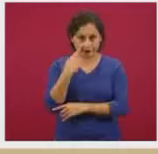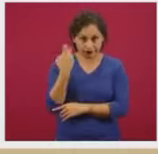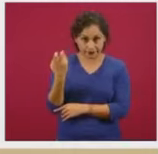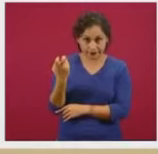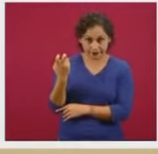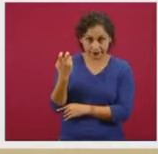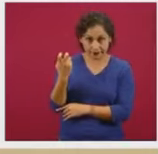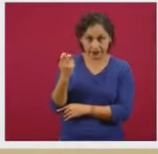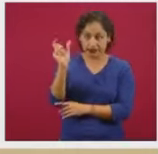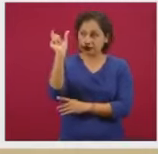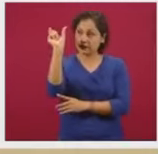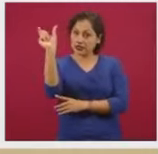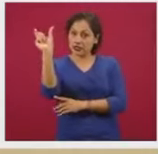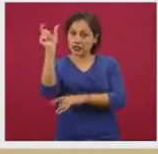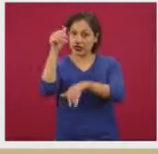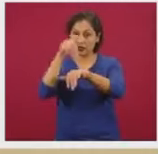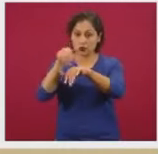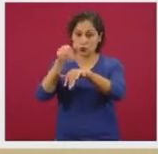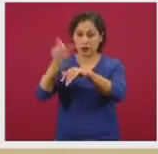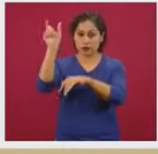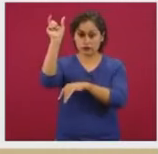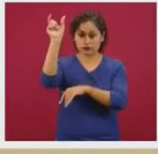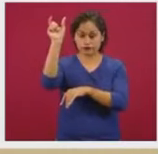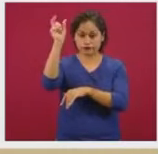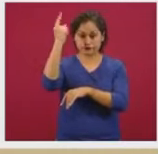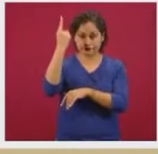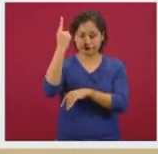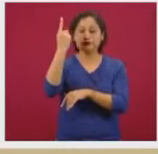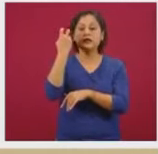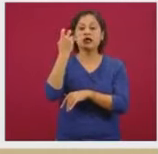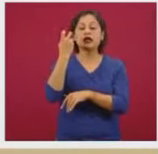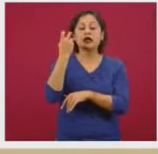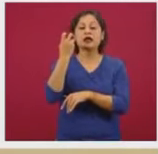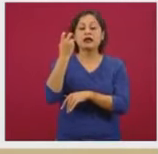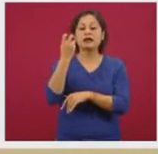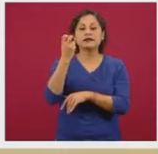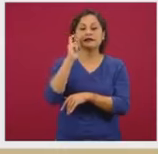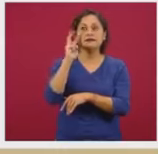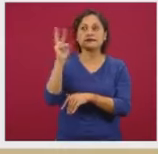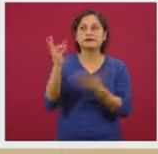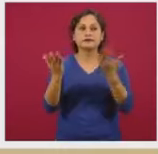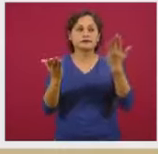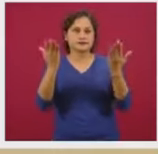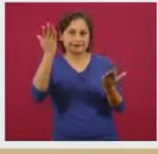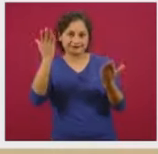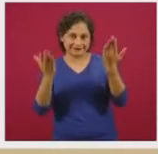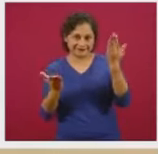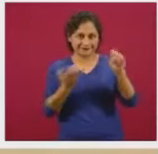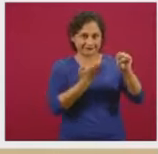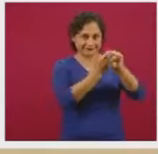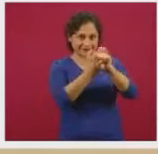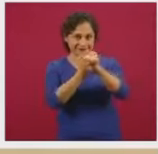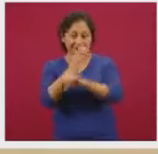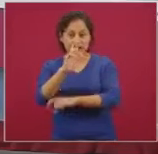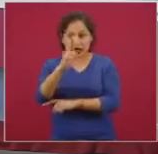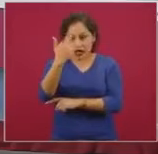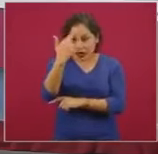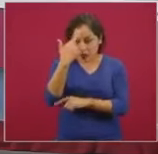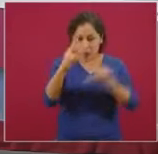número que estoy poniendo del lado derecho también permite ver un poco qué tan alto. Recuerden que el número